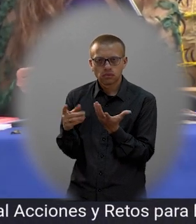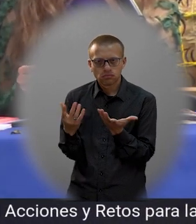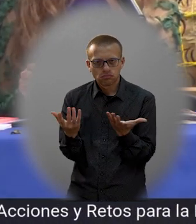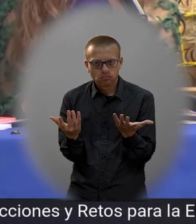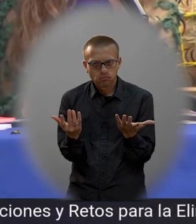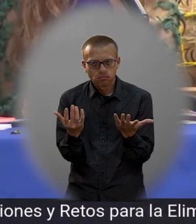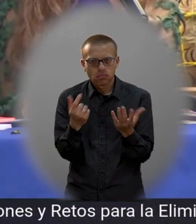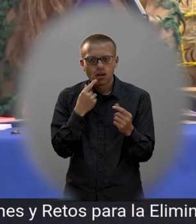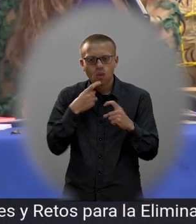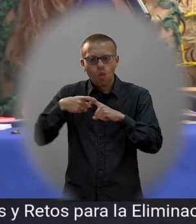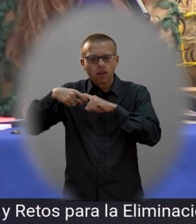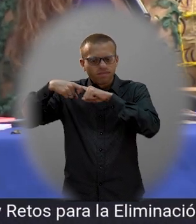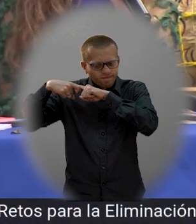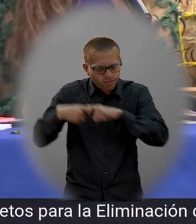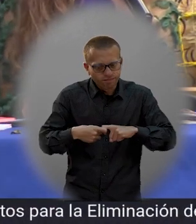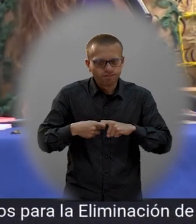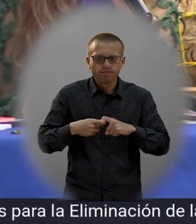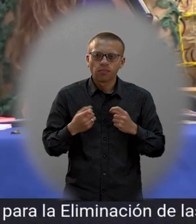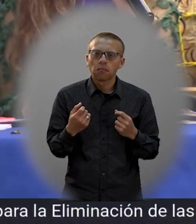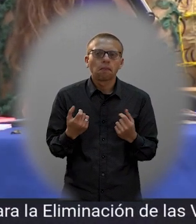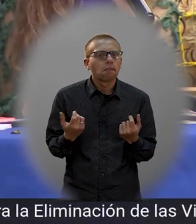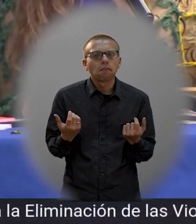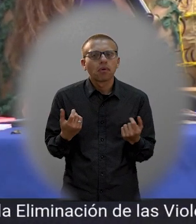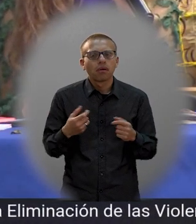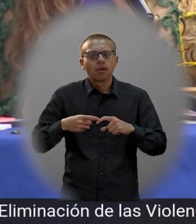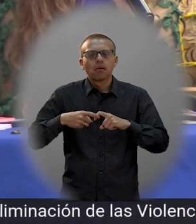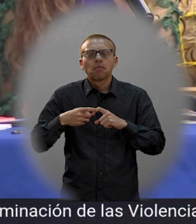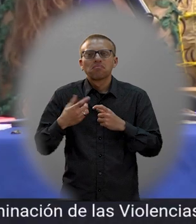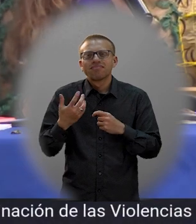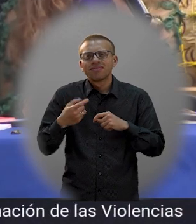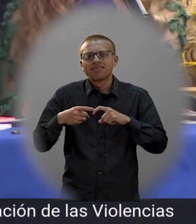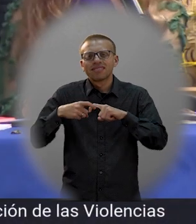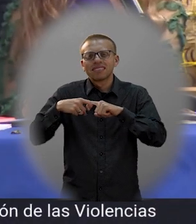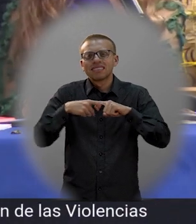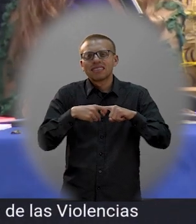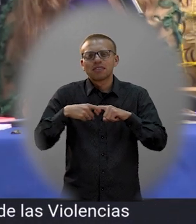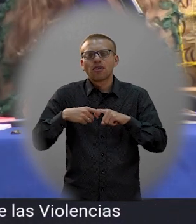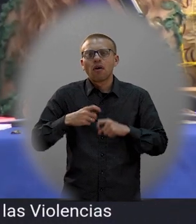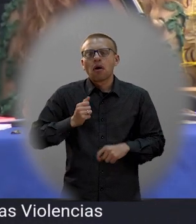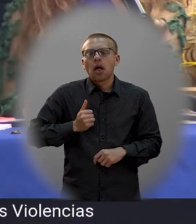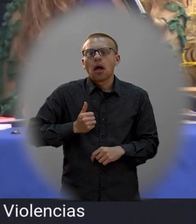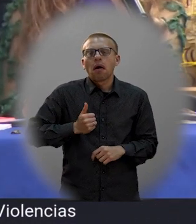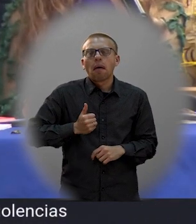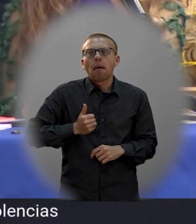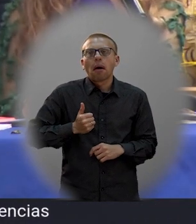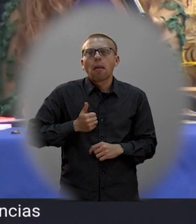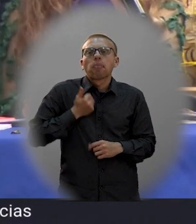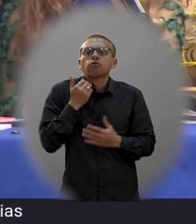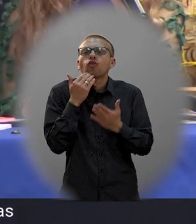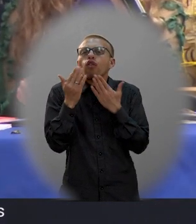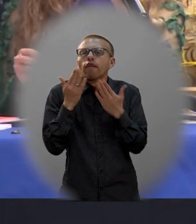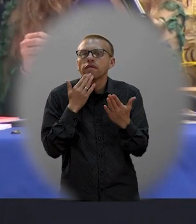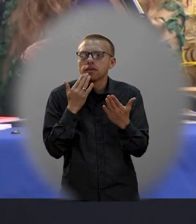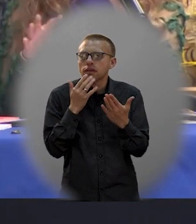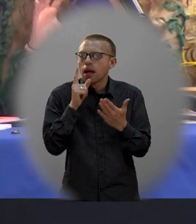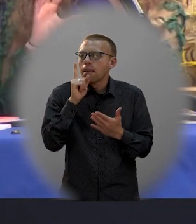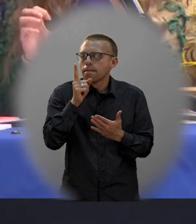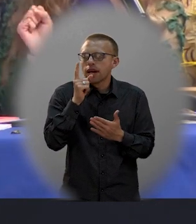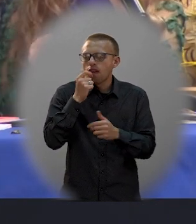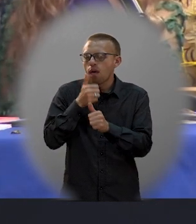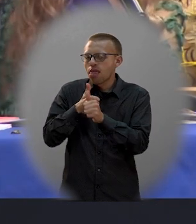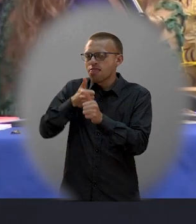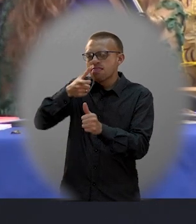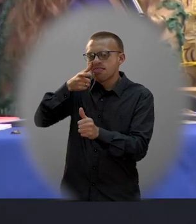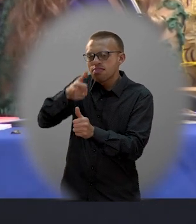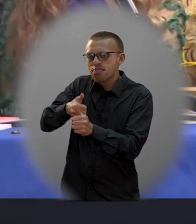no es la que debería ser. Por eso es que los están sancionando por abuso de confianza y no por acoso. Y es que ahí hay una diferencia